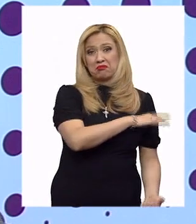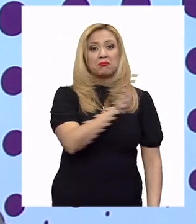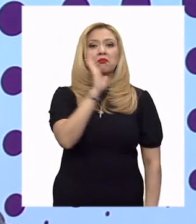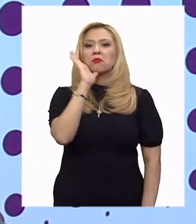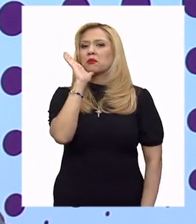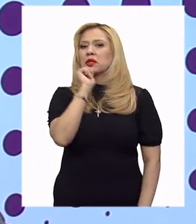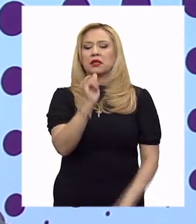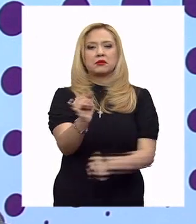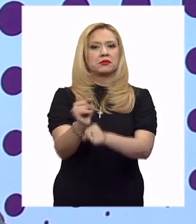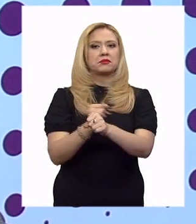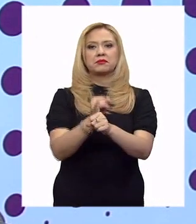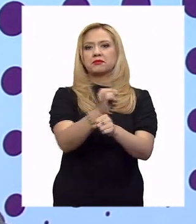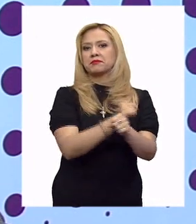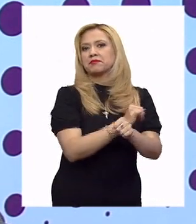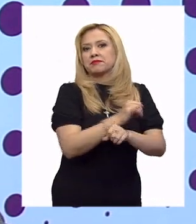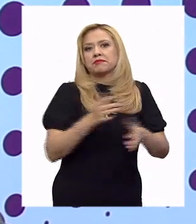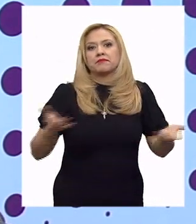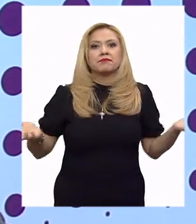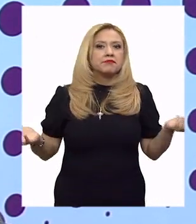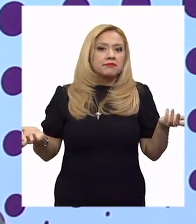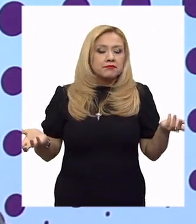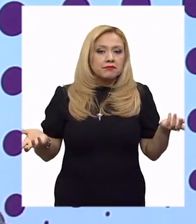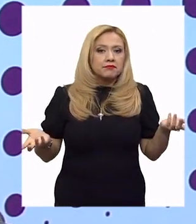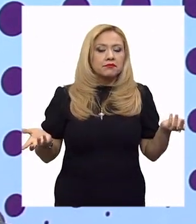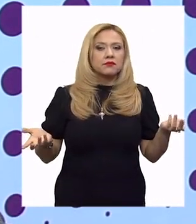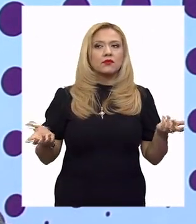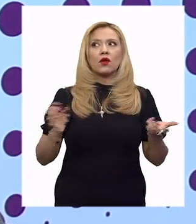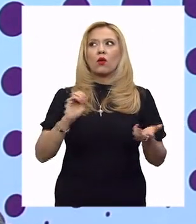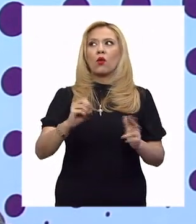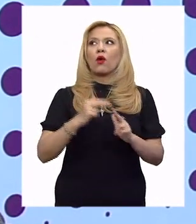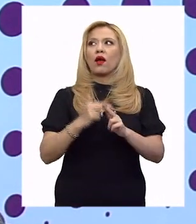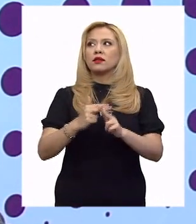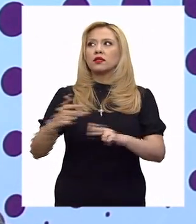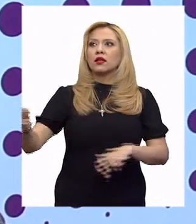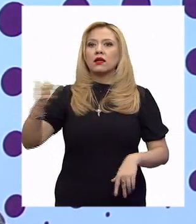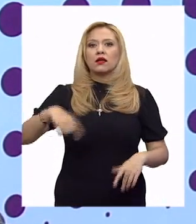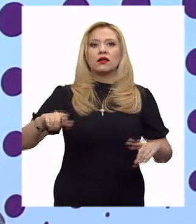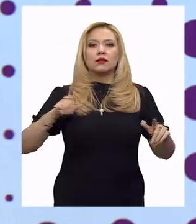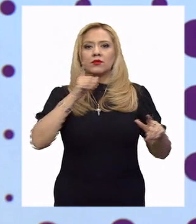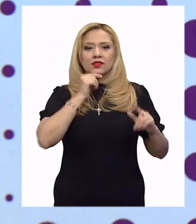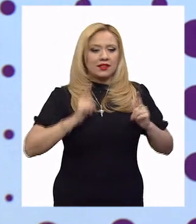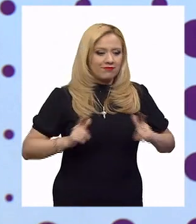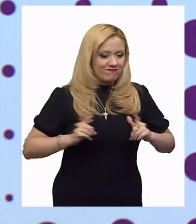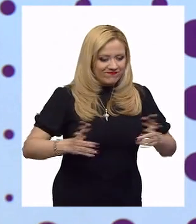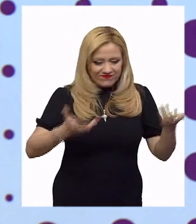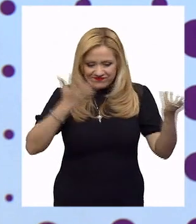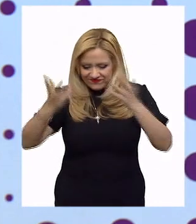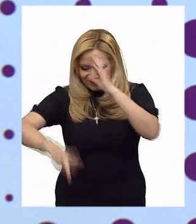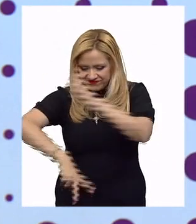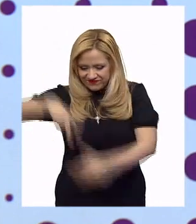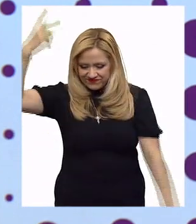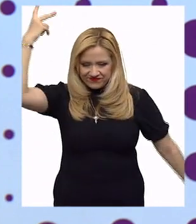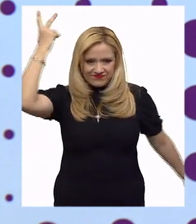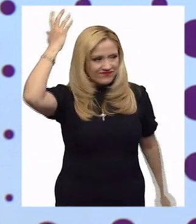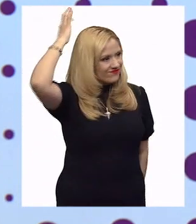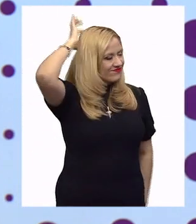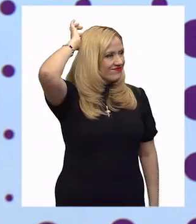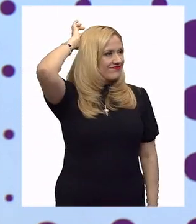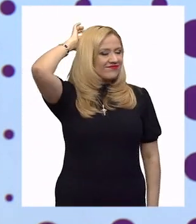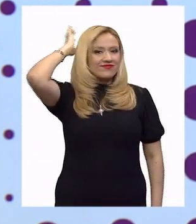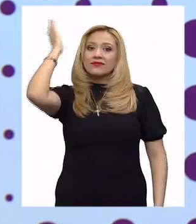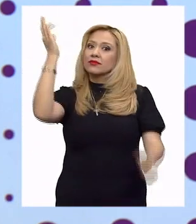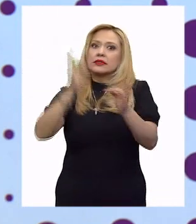las investigaciones o incluso los fiscales pues, no tendrían elementos para hacer una investigación adecuada. Entonces son unas